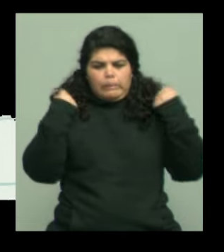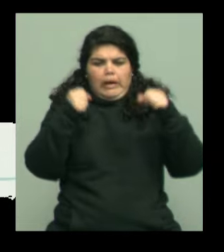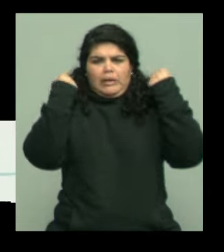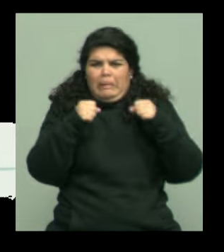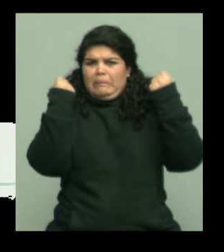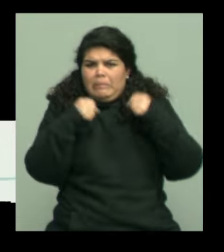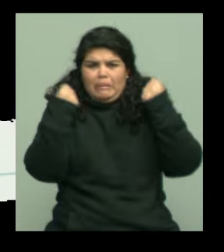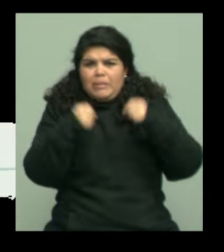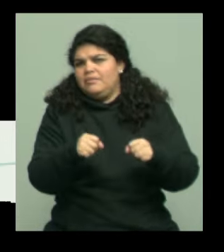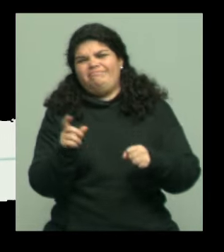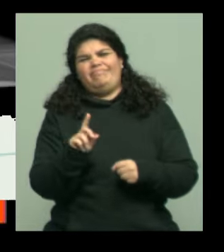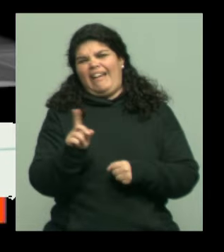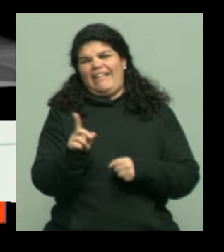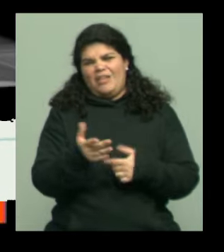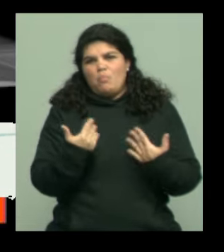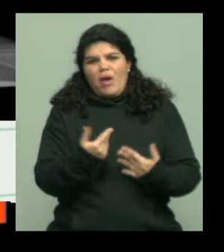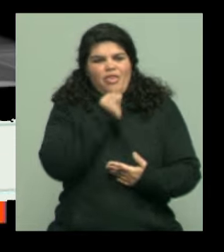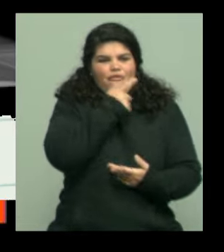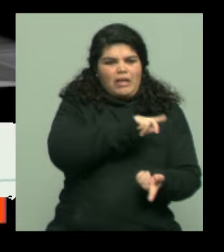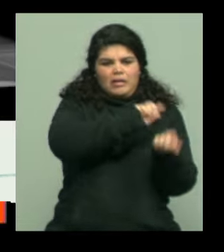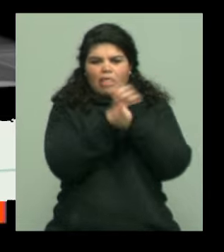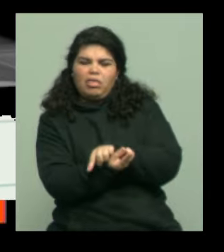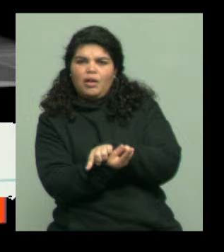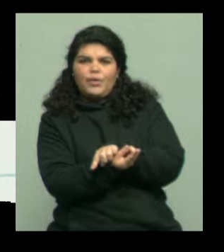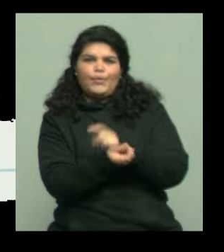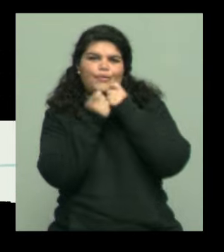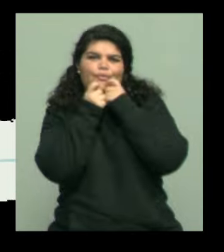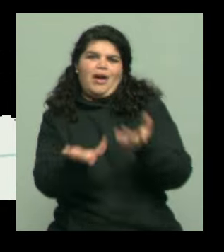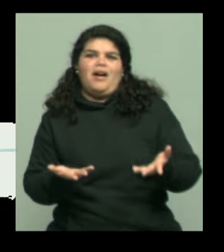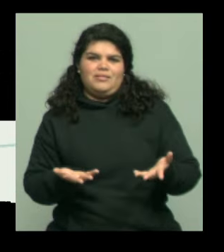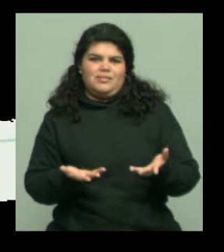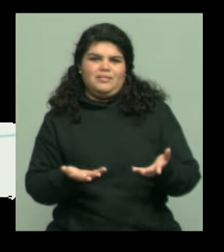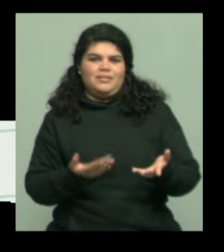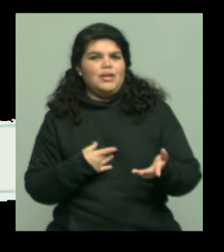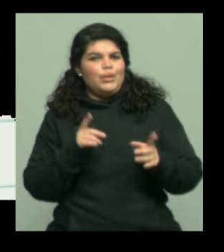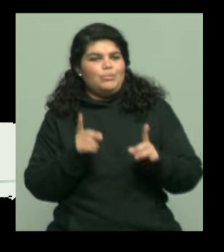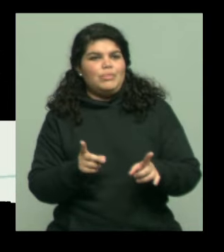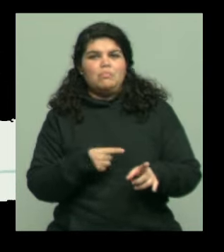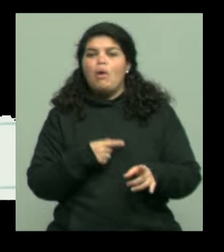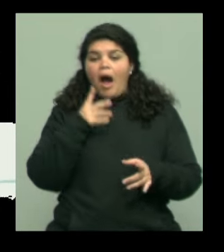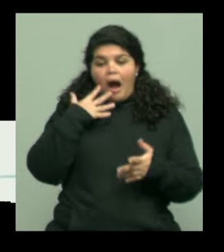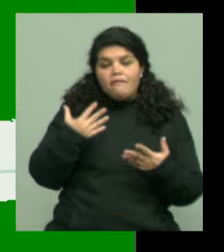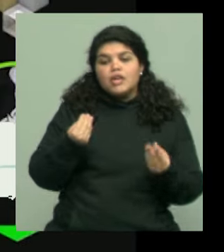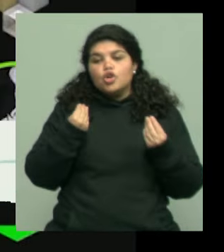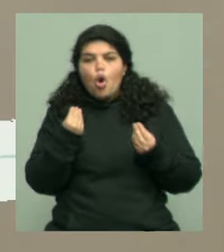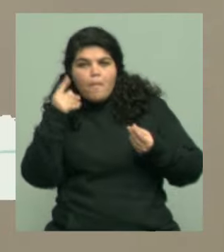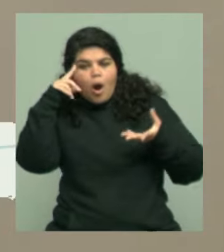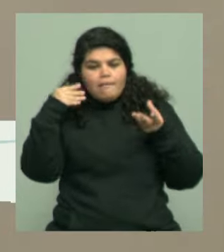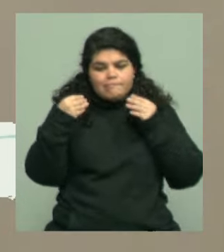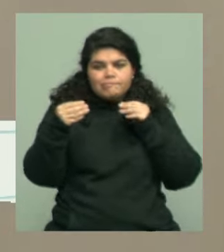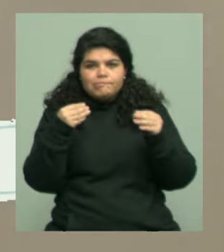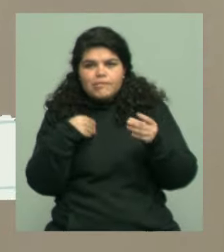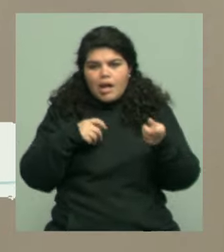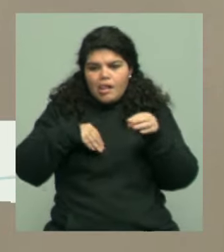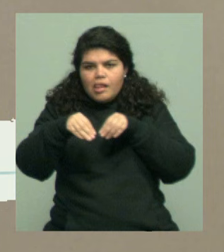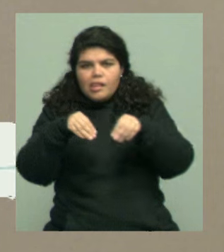para decir, bueno, me pruebo en este torneo y gano. Claro. Sino que más bien es decir, ¿cuánto me puedo adaptar? Leo, contanos